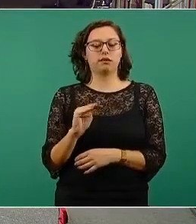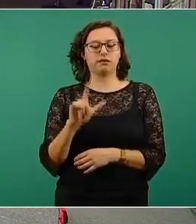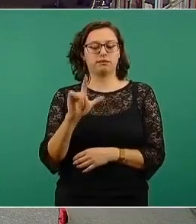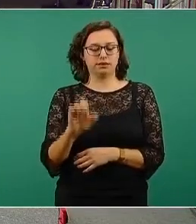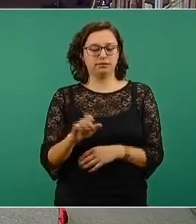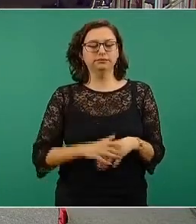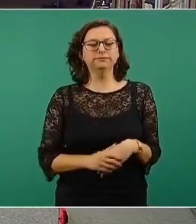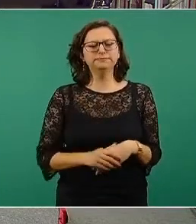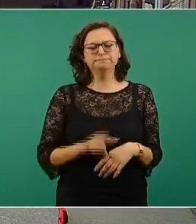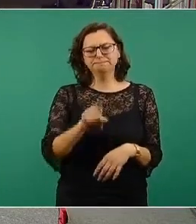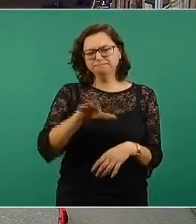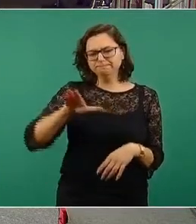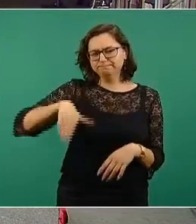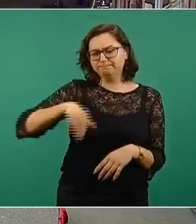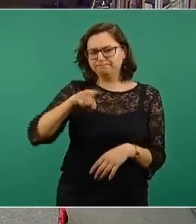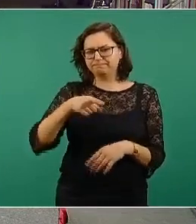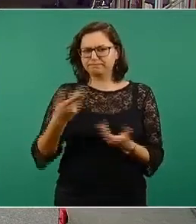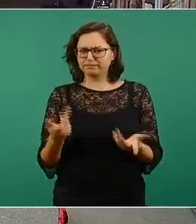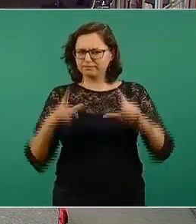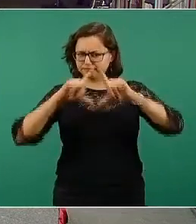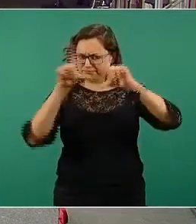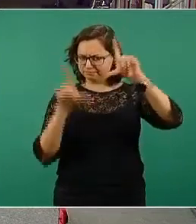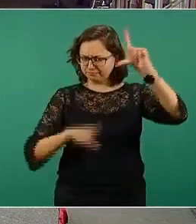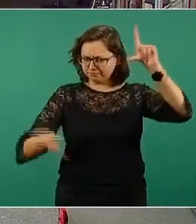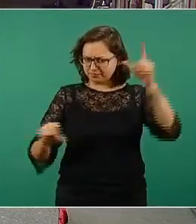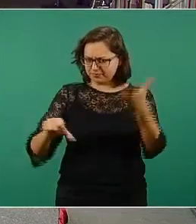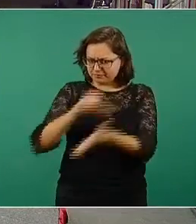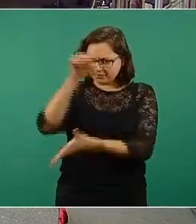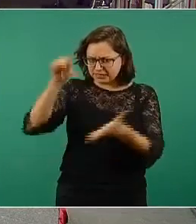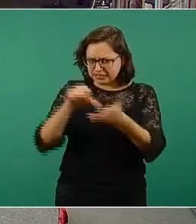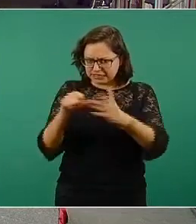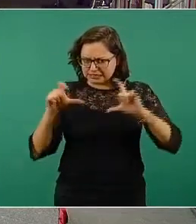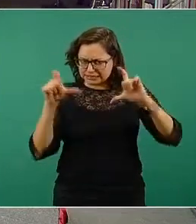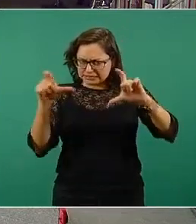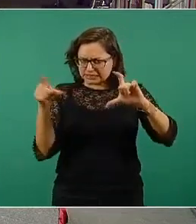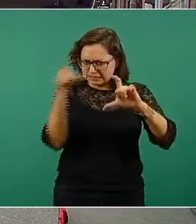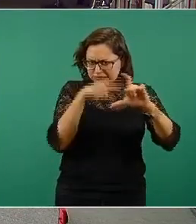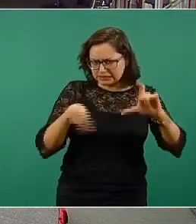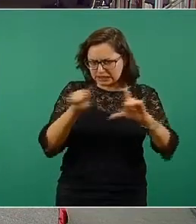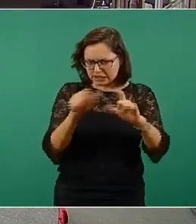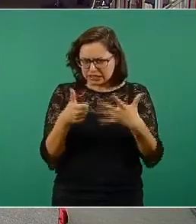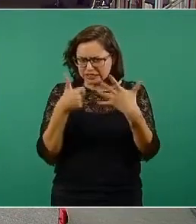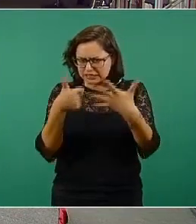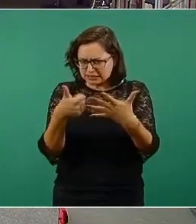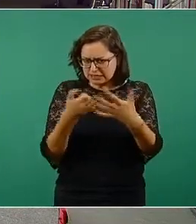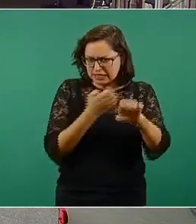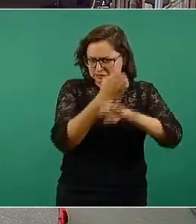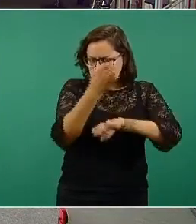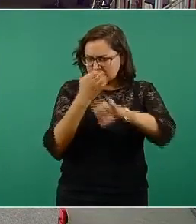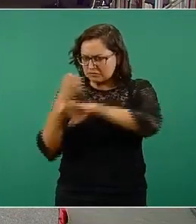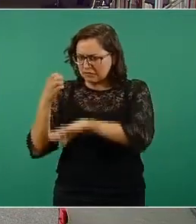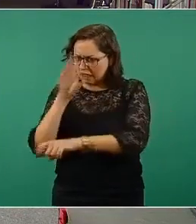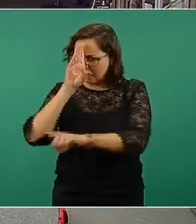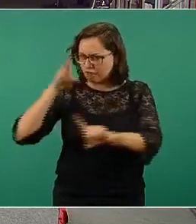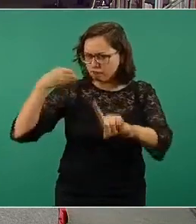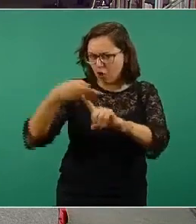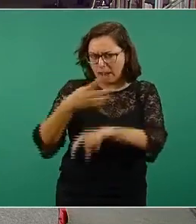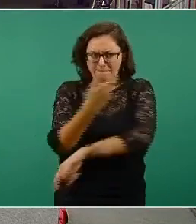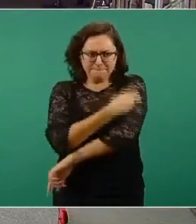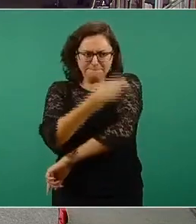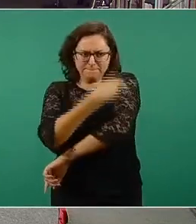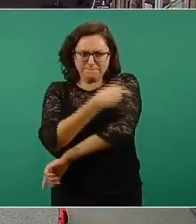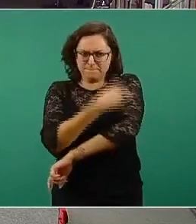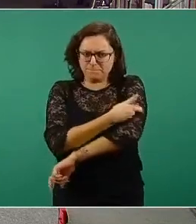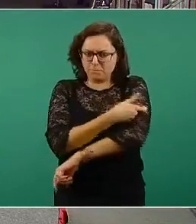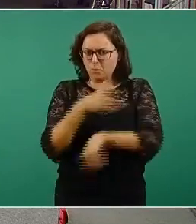en el plan de vacunación a la megalópolis por este tema de la tercera ola y por la gran densidad